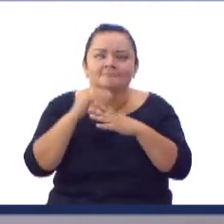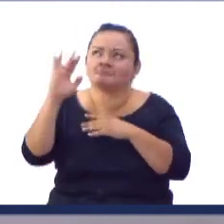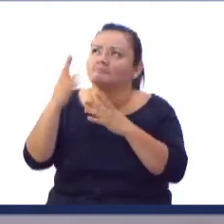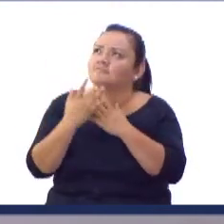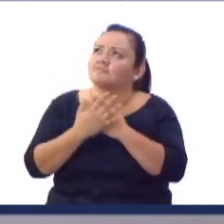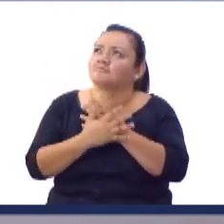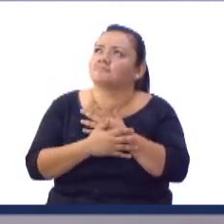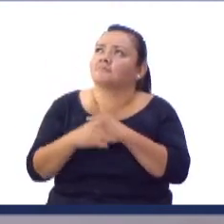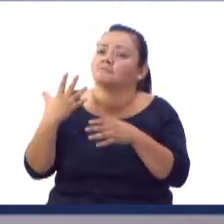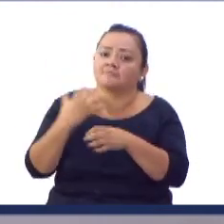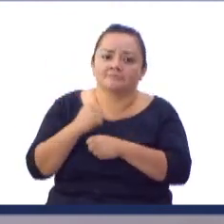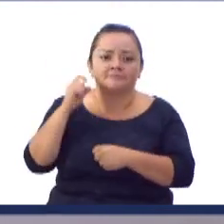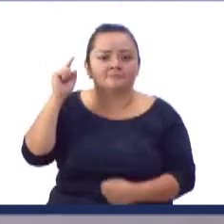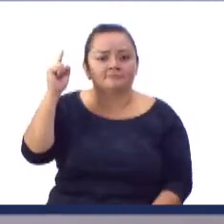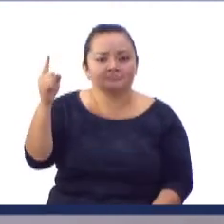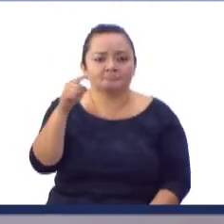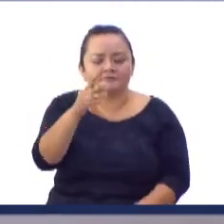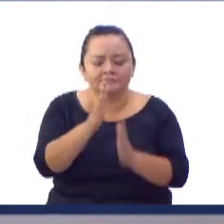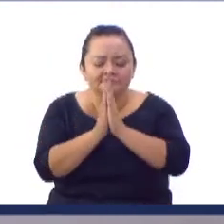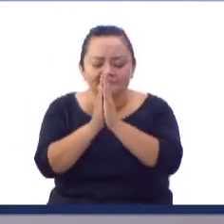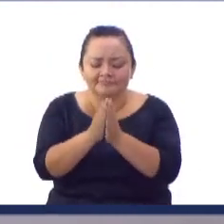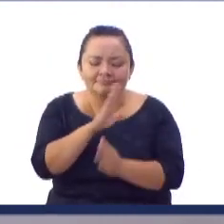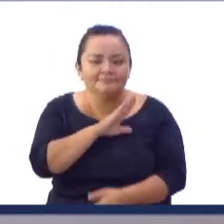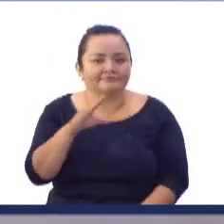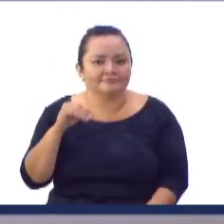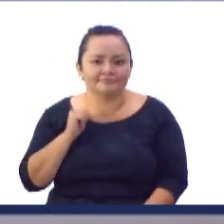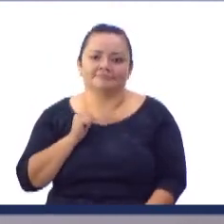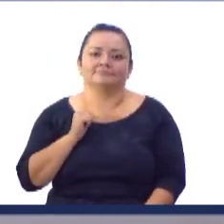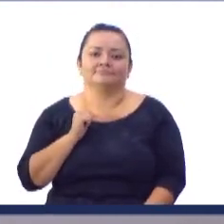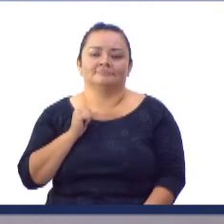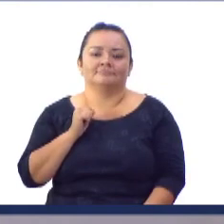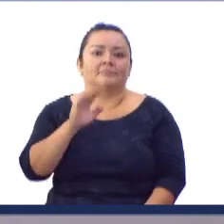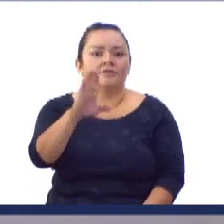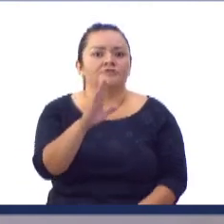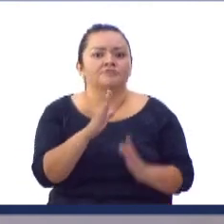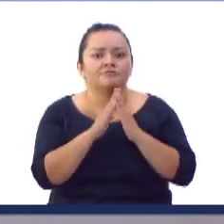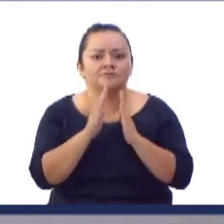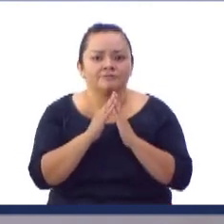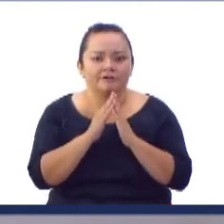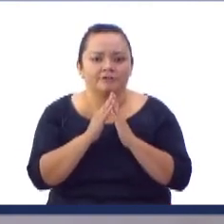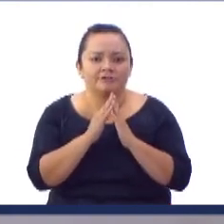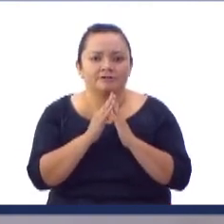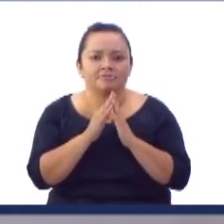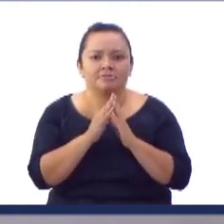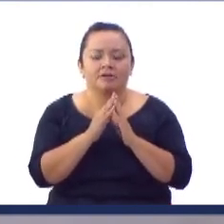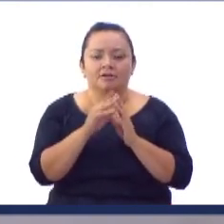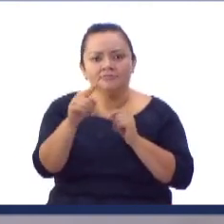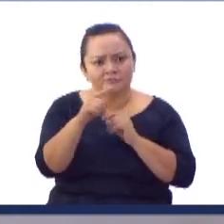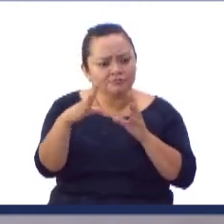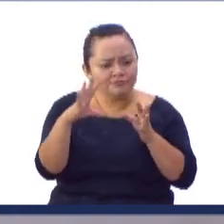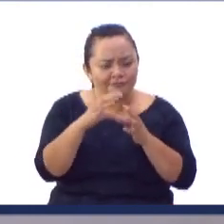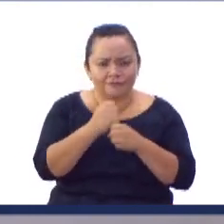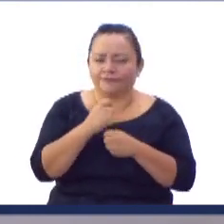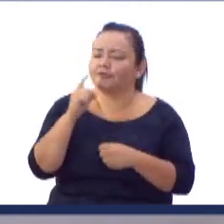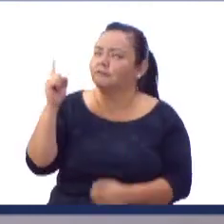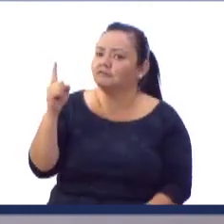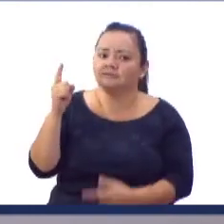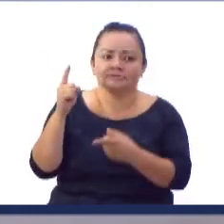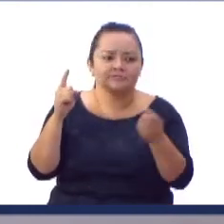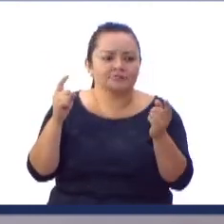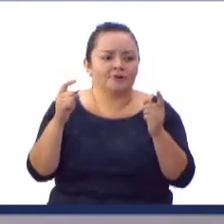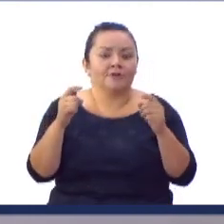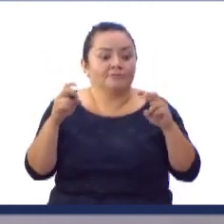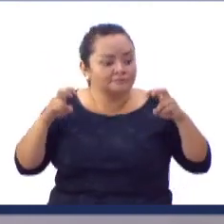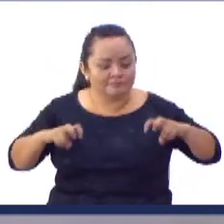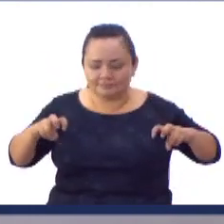sangre de cristo confíe en él ore por su familia halle su casa esto lo va a ser acercarse póngalo